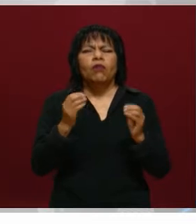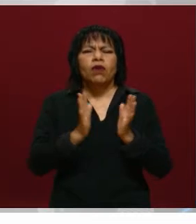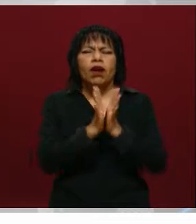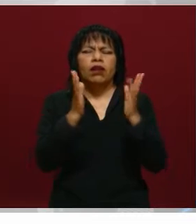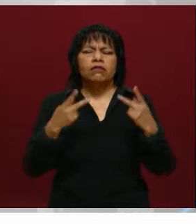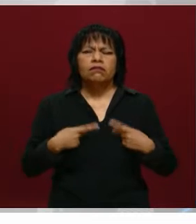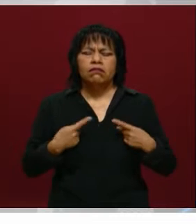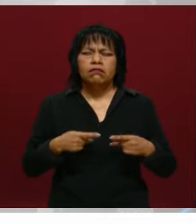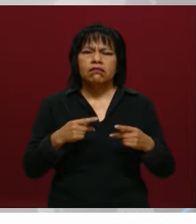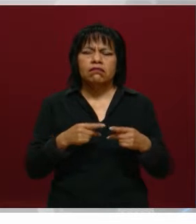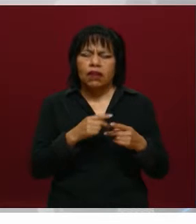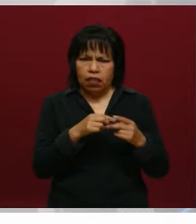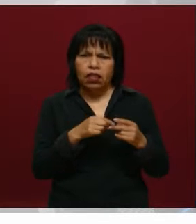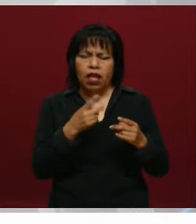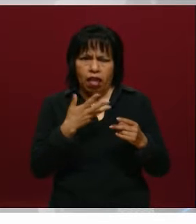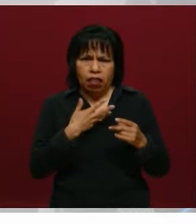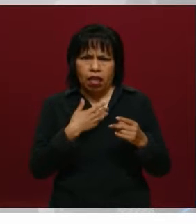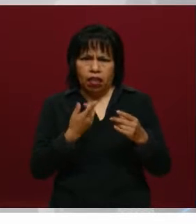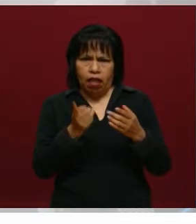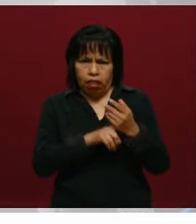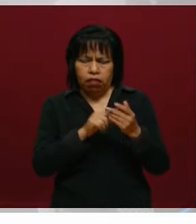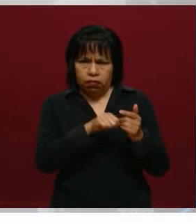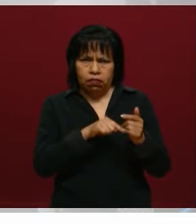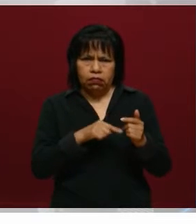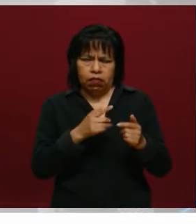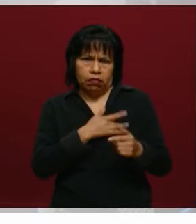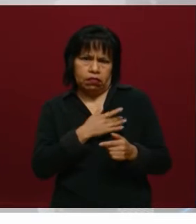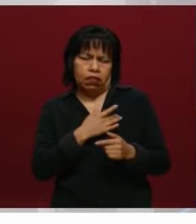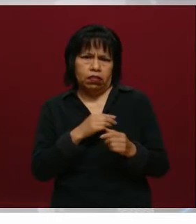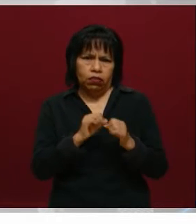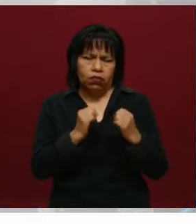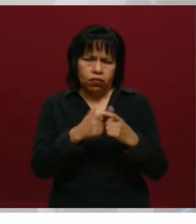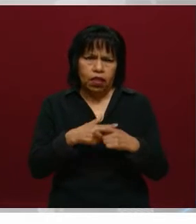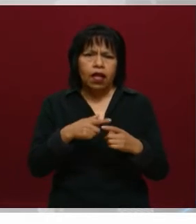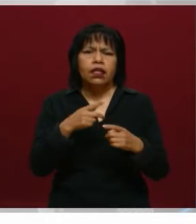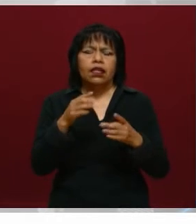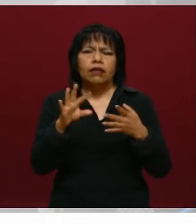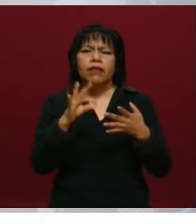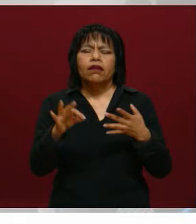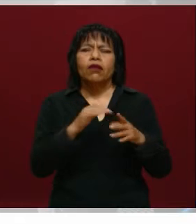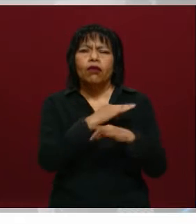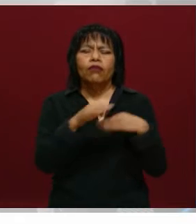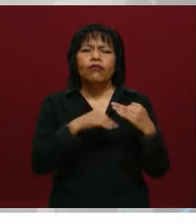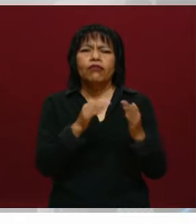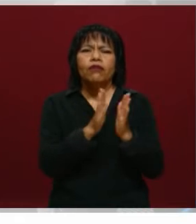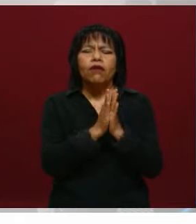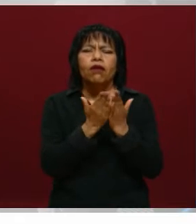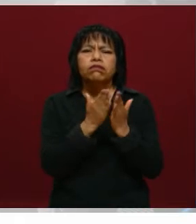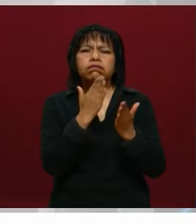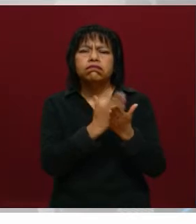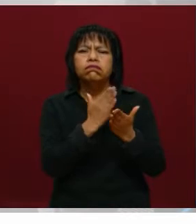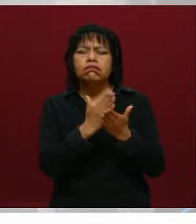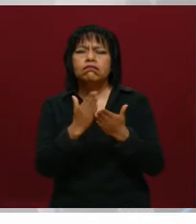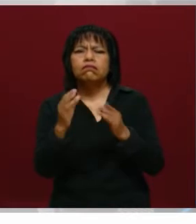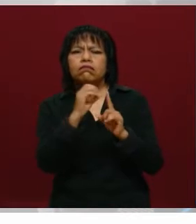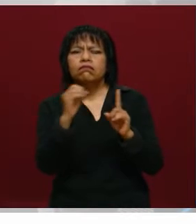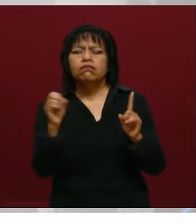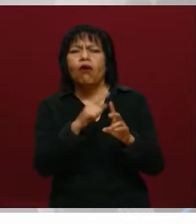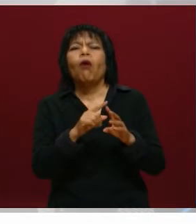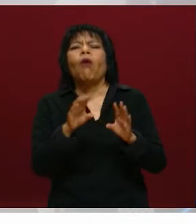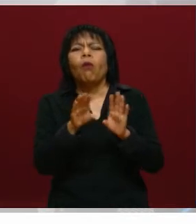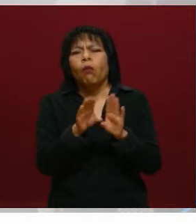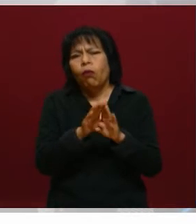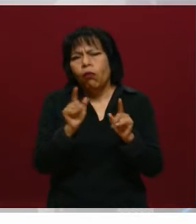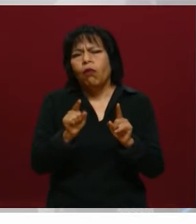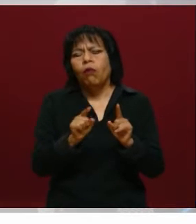que como su nombre lo dice cuenta de da cuenta del sentido social y pedagógico de estas cartillas éticas muestra cómo a través de las